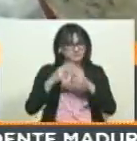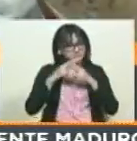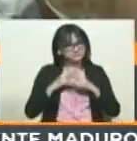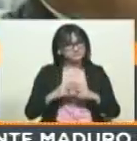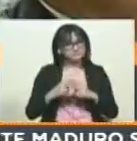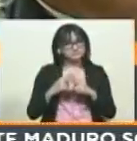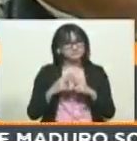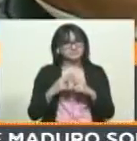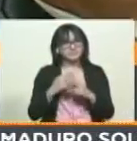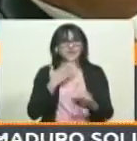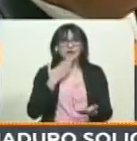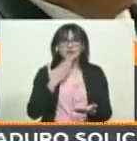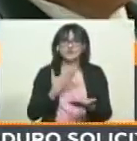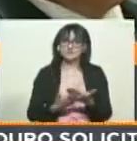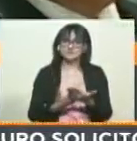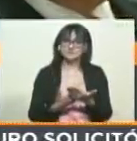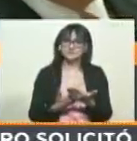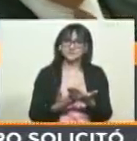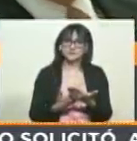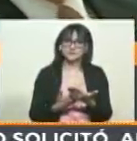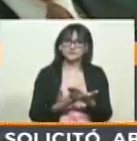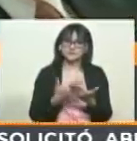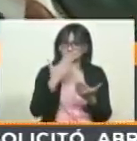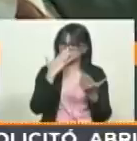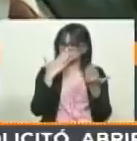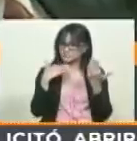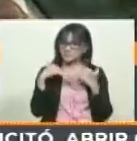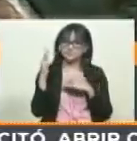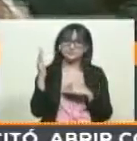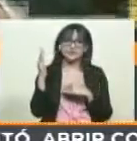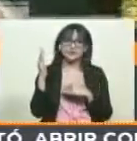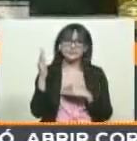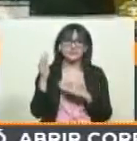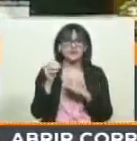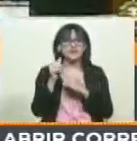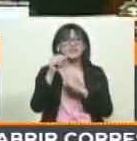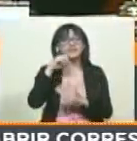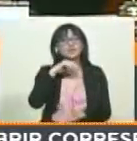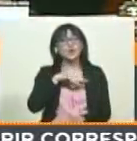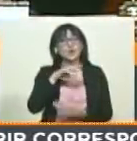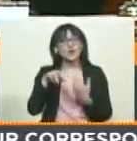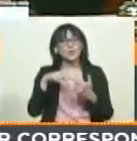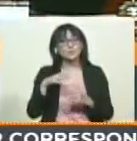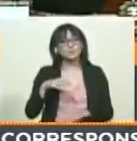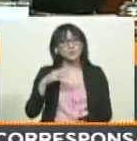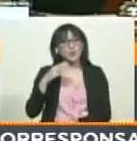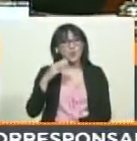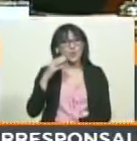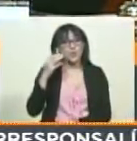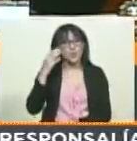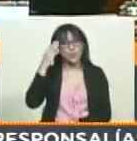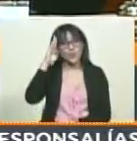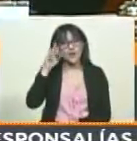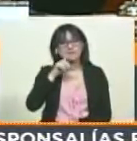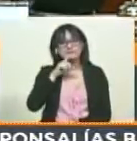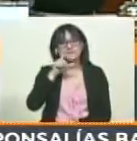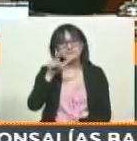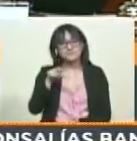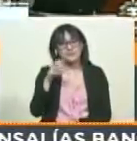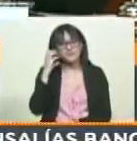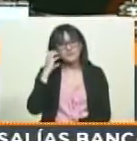reconocimiento también y agradecimiento por siempre al líder histórico de la Revolución Cubana, Fidel Castro